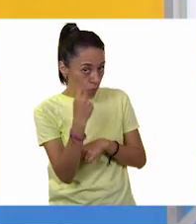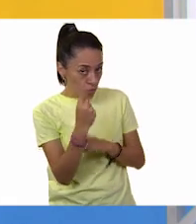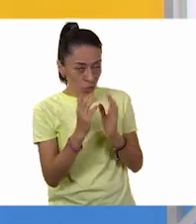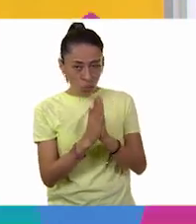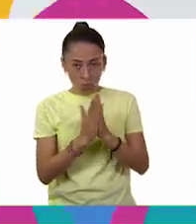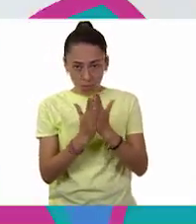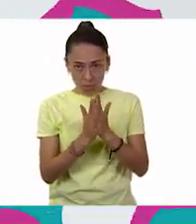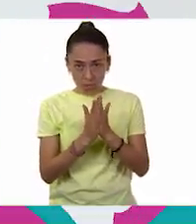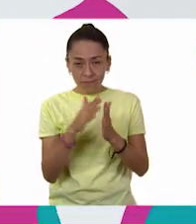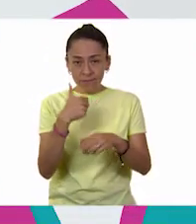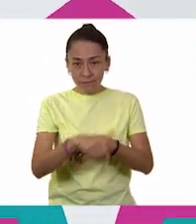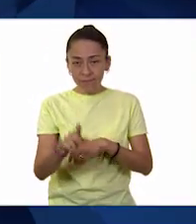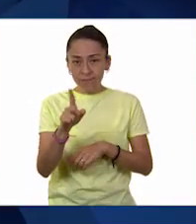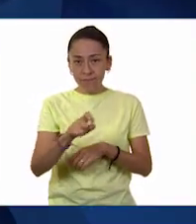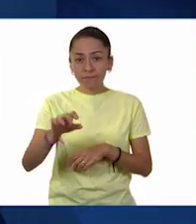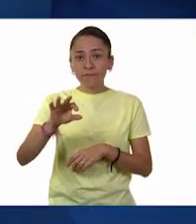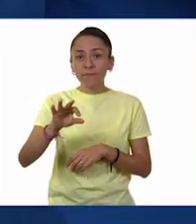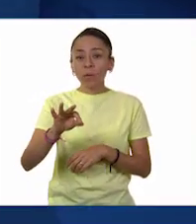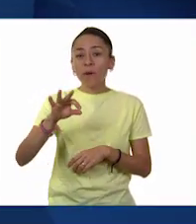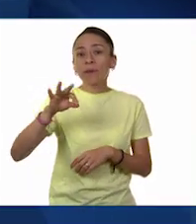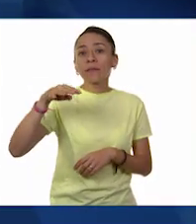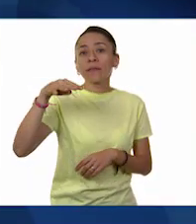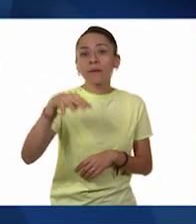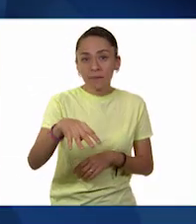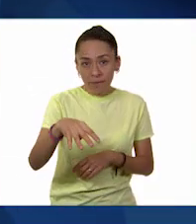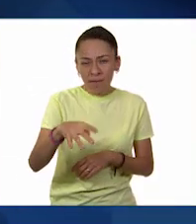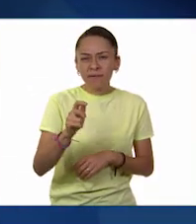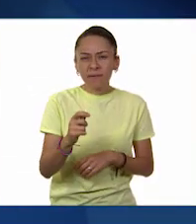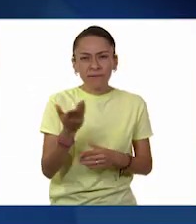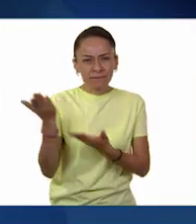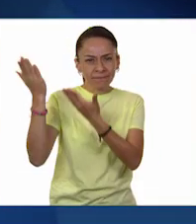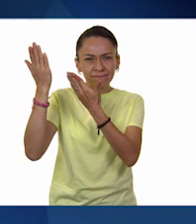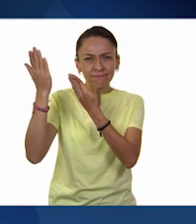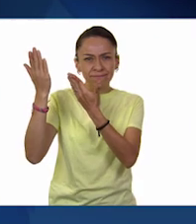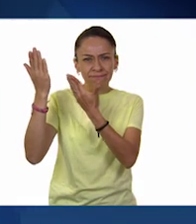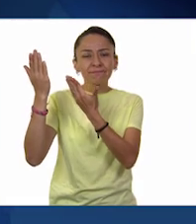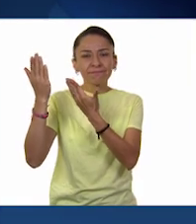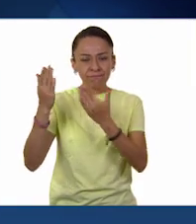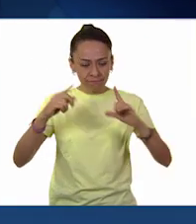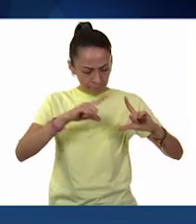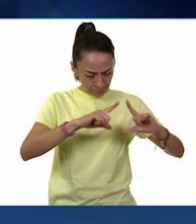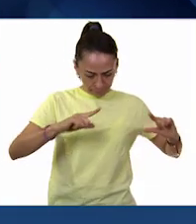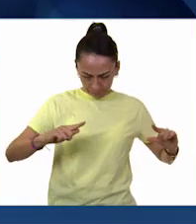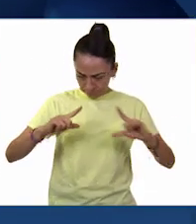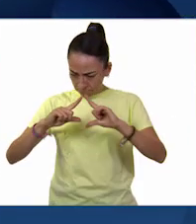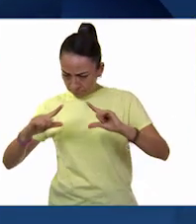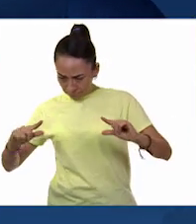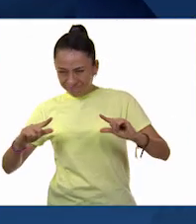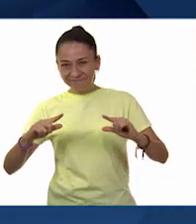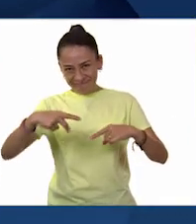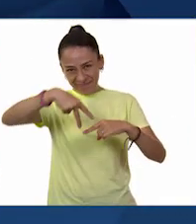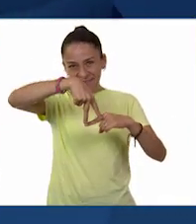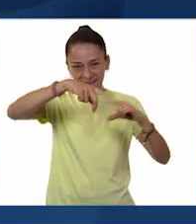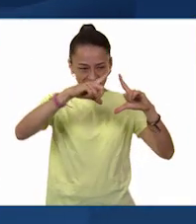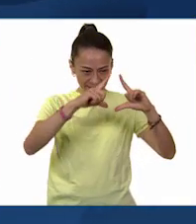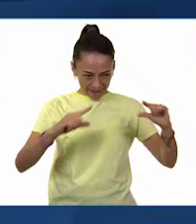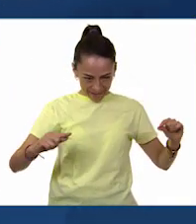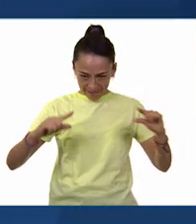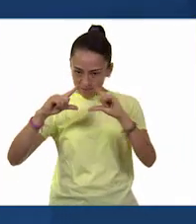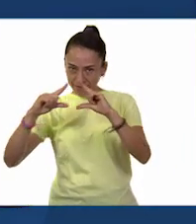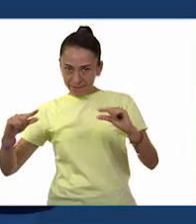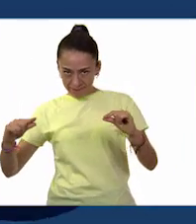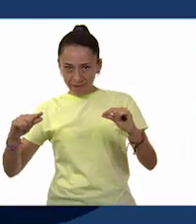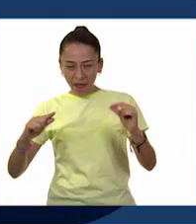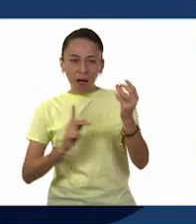de la página 149, es donde están las imágenes que vamos a formar con estos triángulos que ya sacamos del